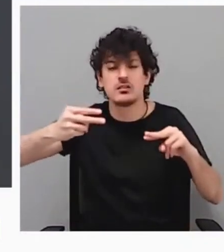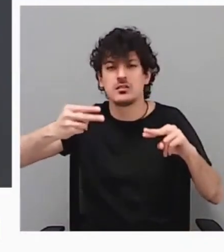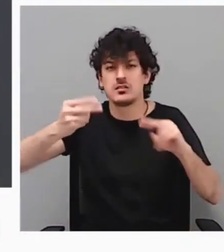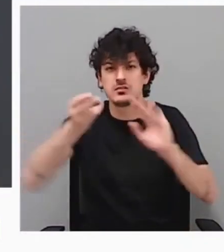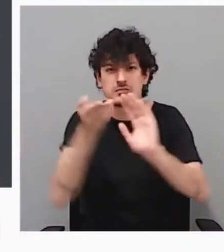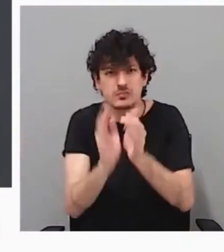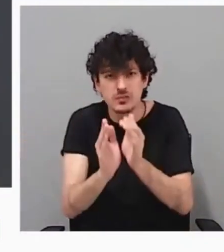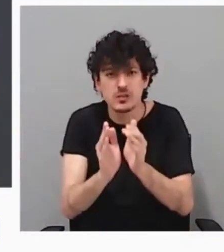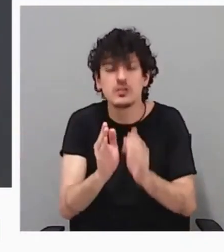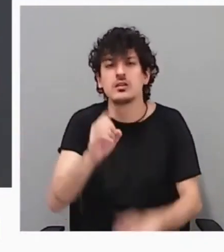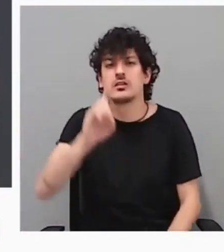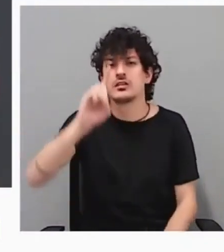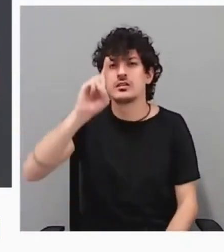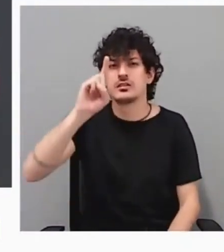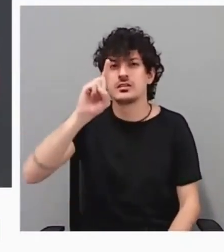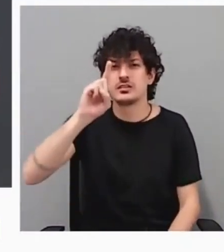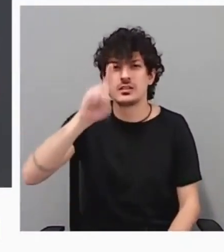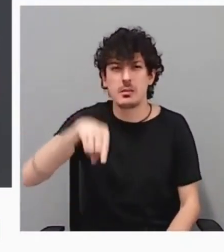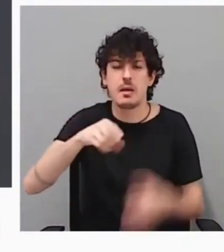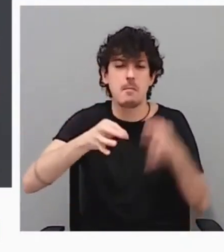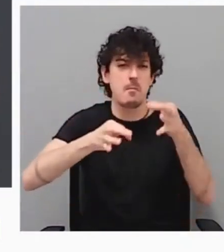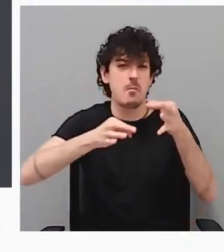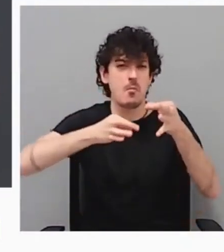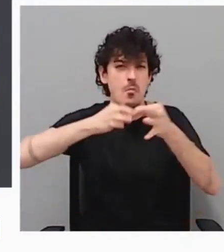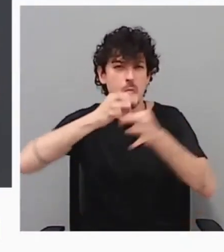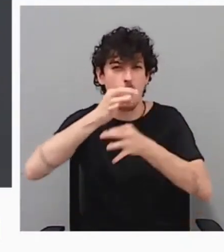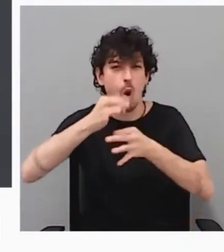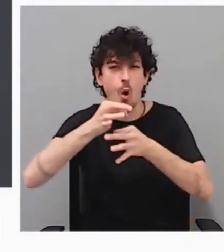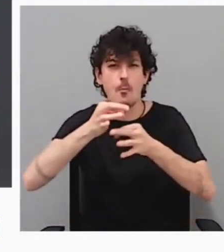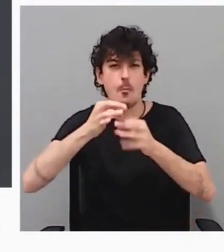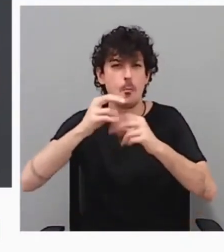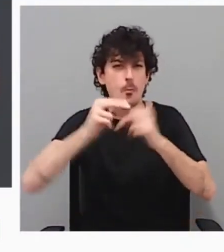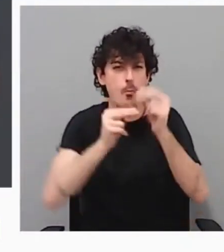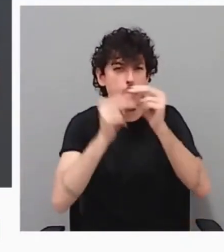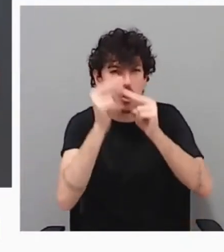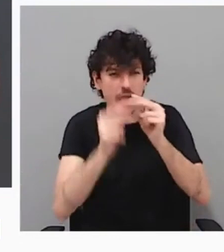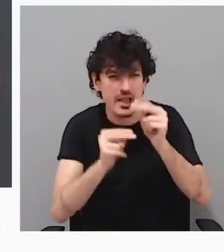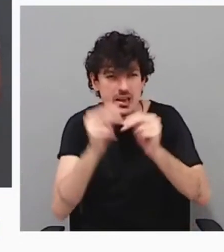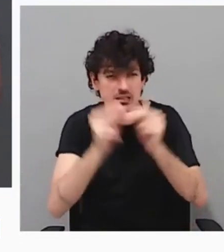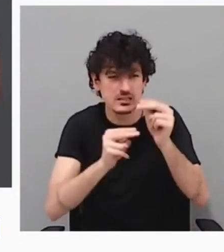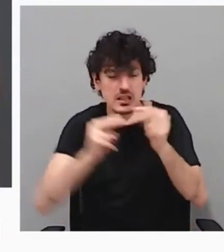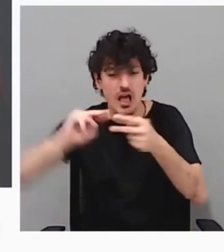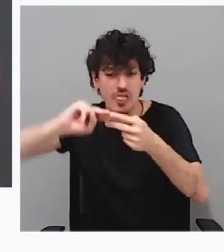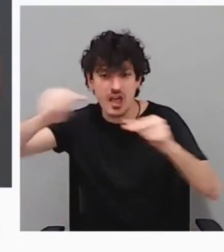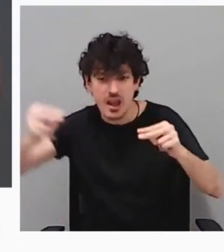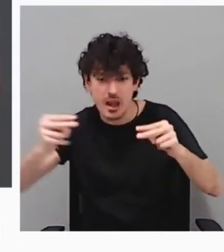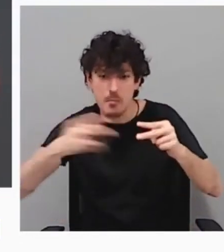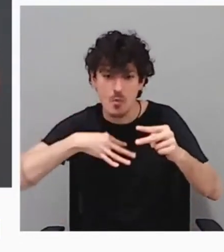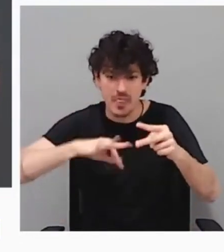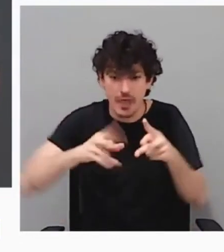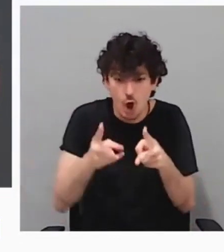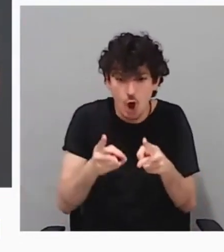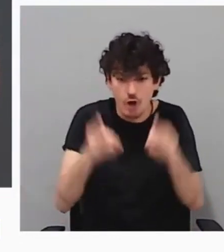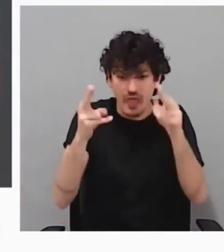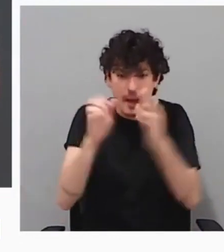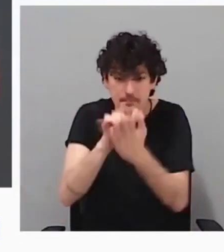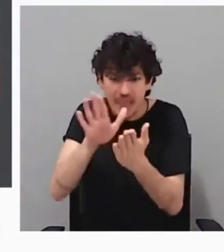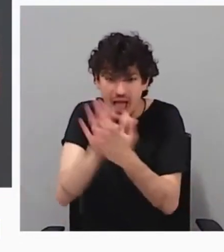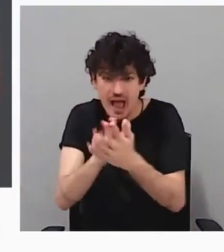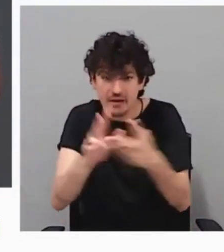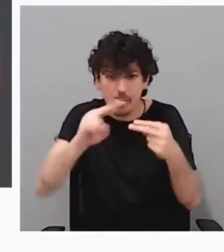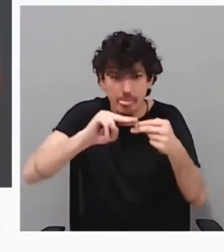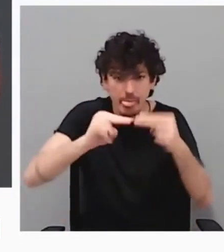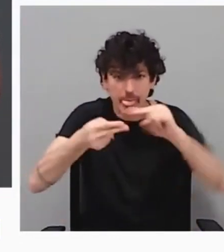mundo, todas las proteínas que son capaces de cortar y pegar el DNA, yo creo que a lo mejor en 20 años se pueden terminar.